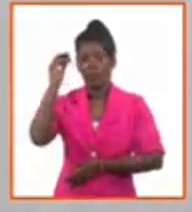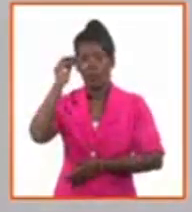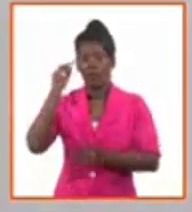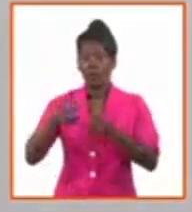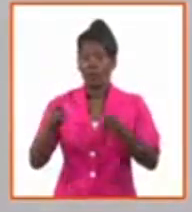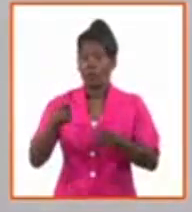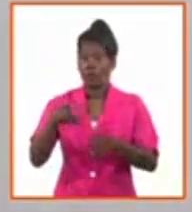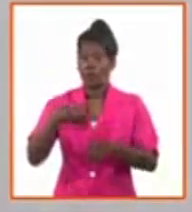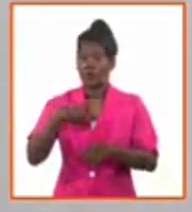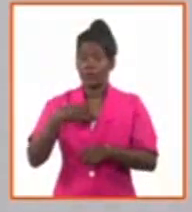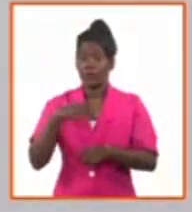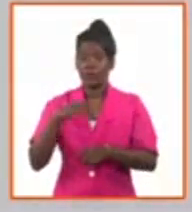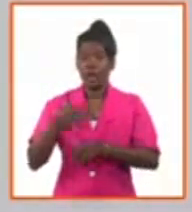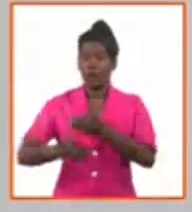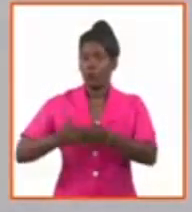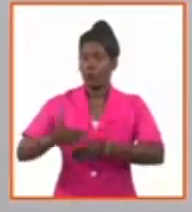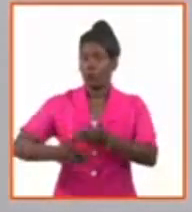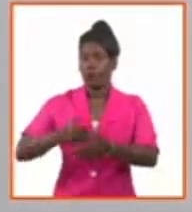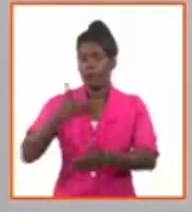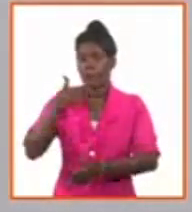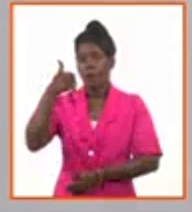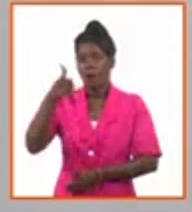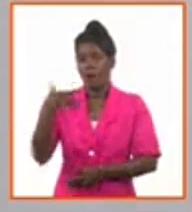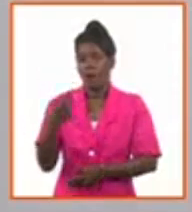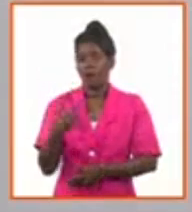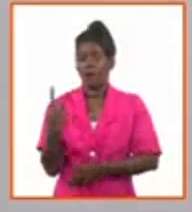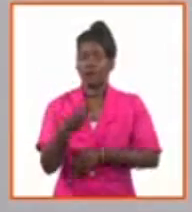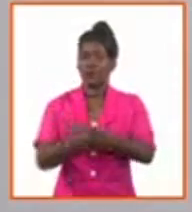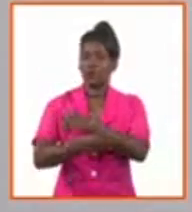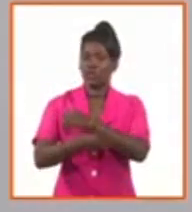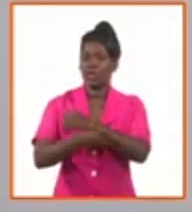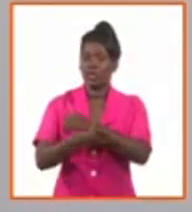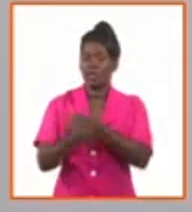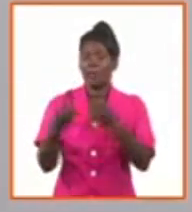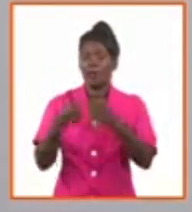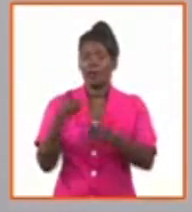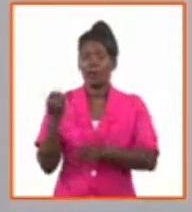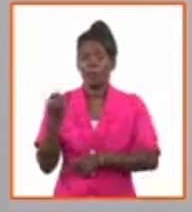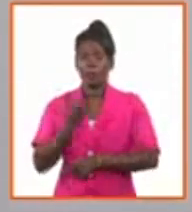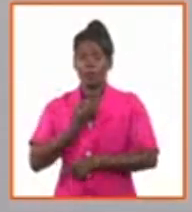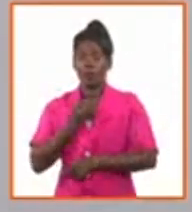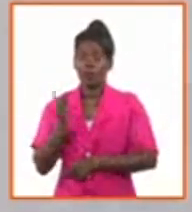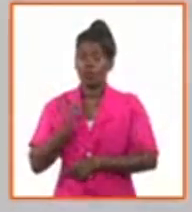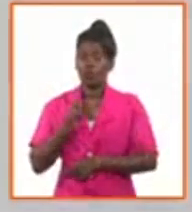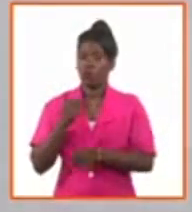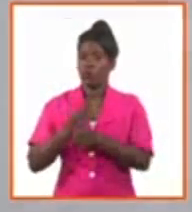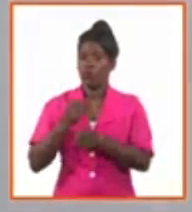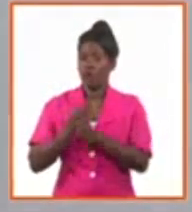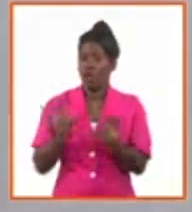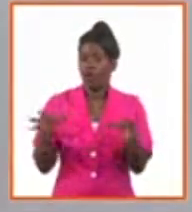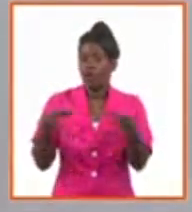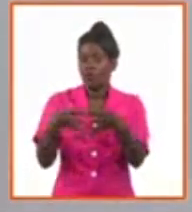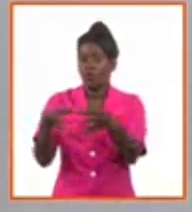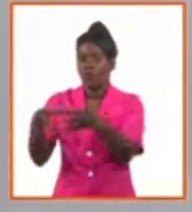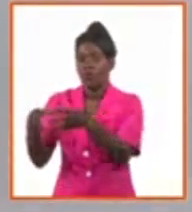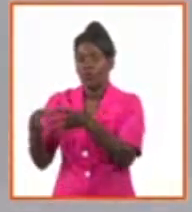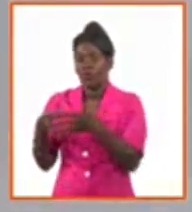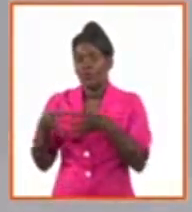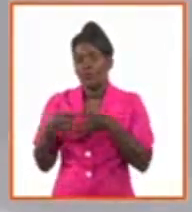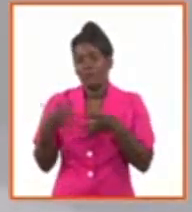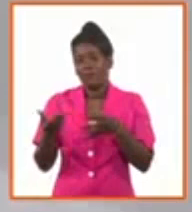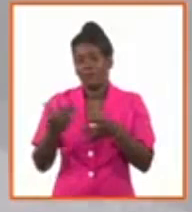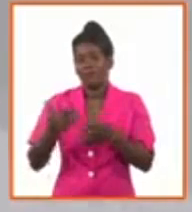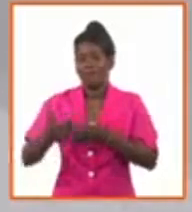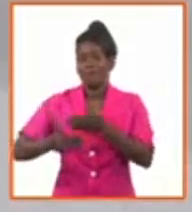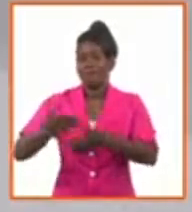construcción de procesos que sean más, sea un proceso de construcción más colectivo, que perfeccionemos un poco los mecanismos de movilización, por